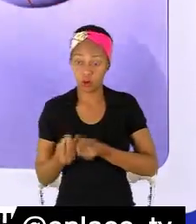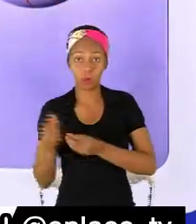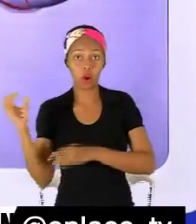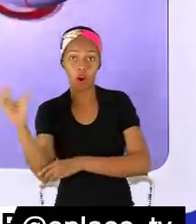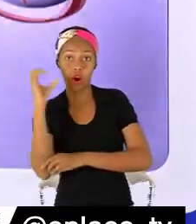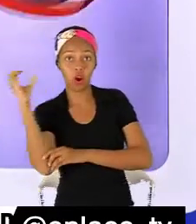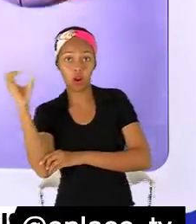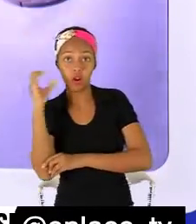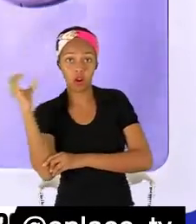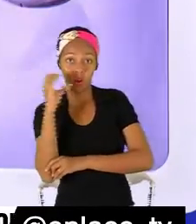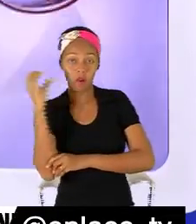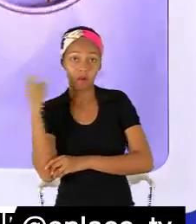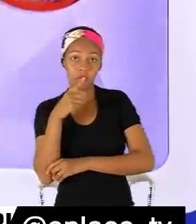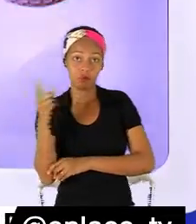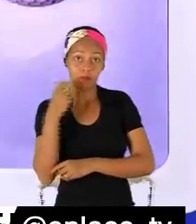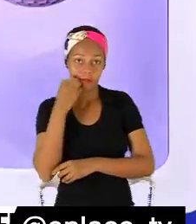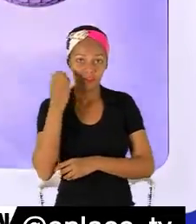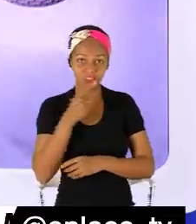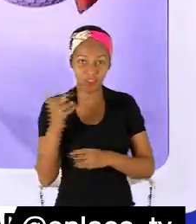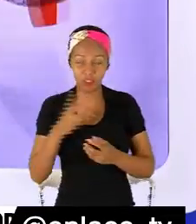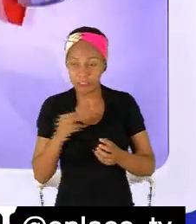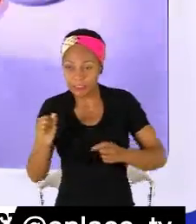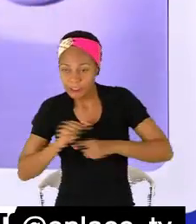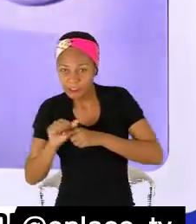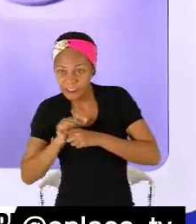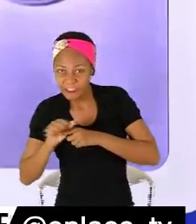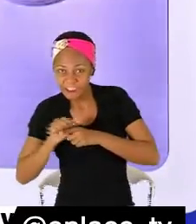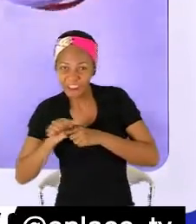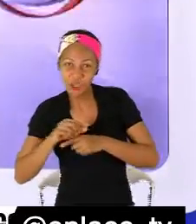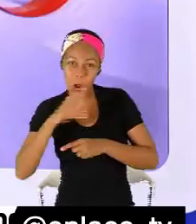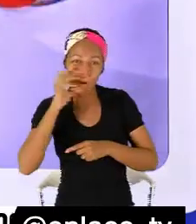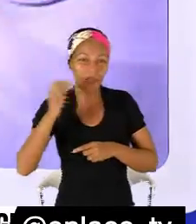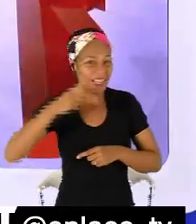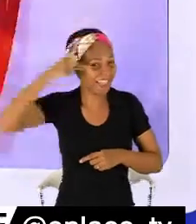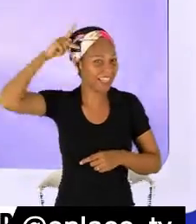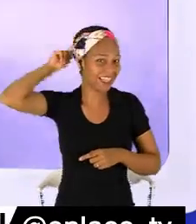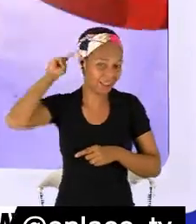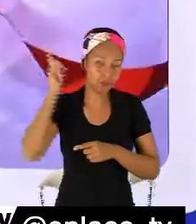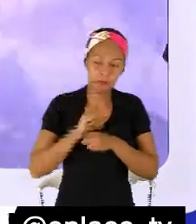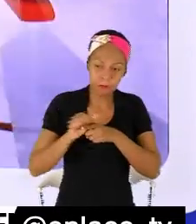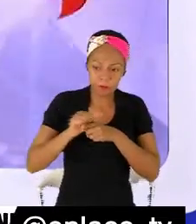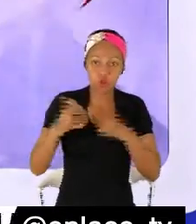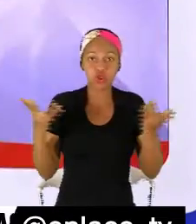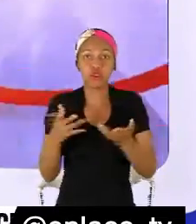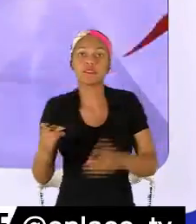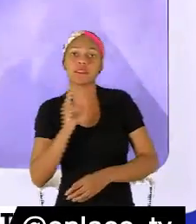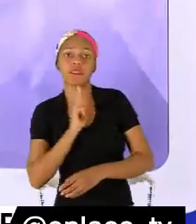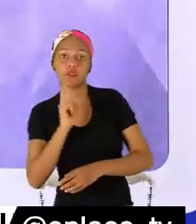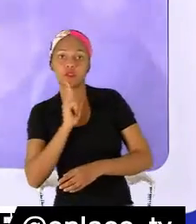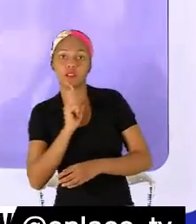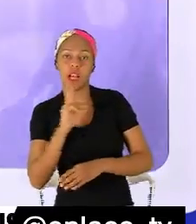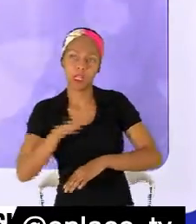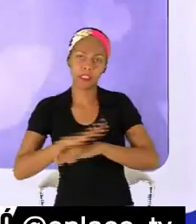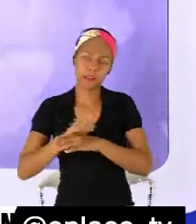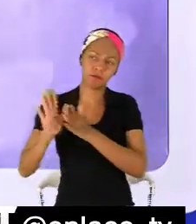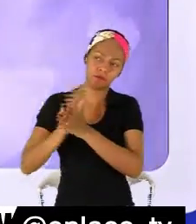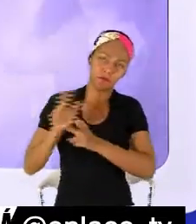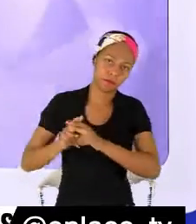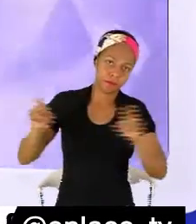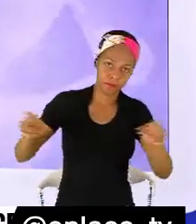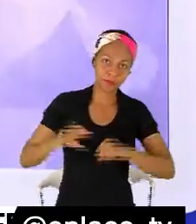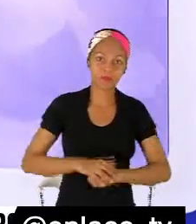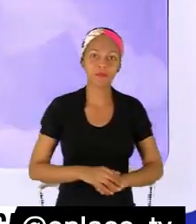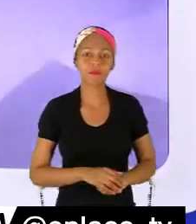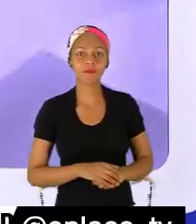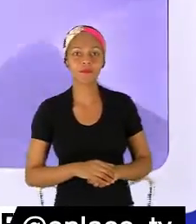mayores, 19 jugadores de la mano del técnico José Néstor Pekerman en los Estados Unidos. En horas de la tarde tendremos más información.